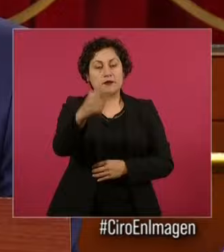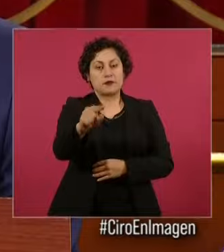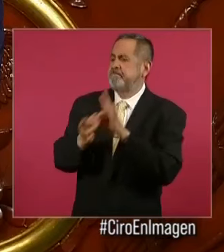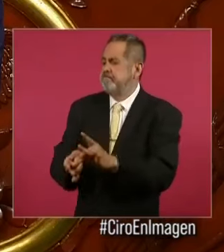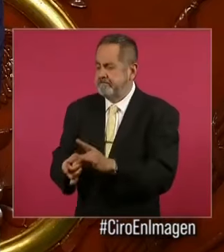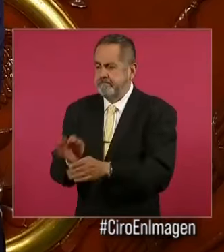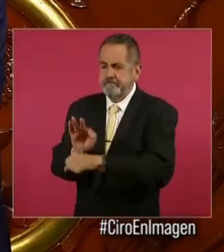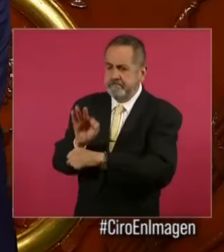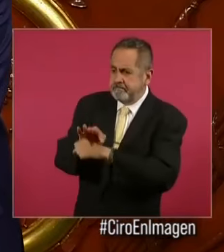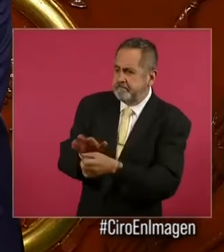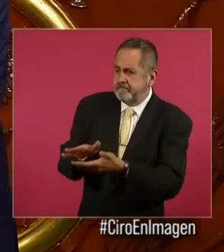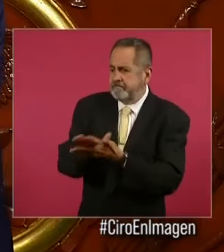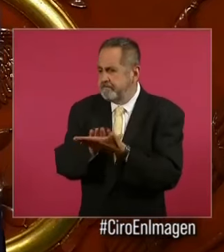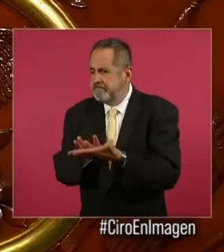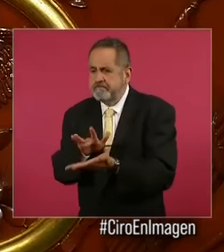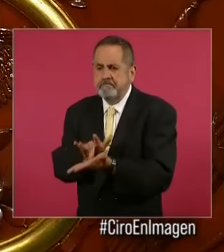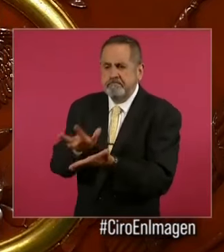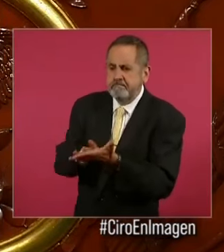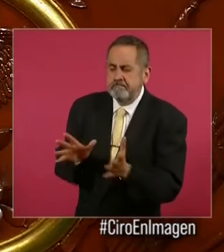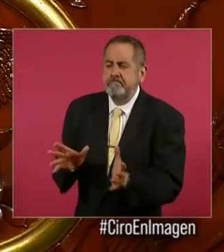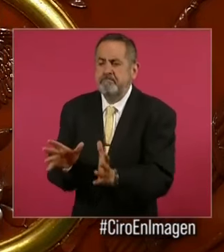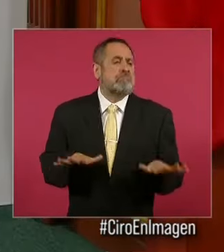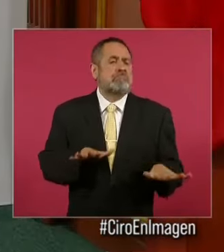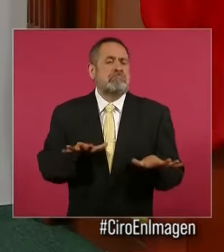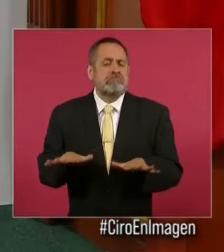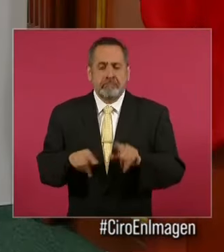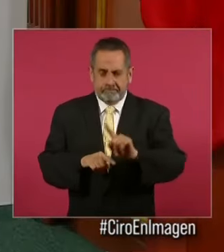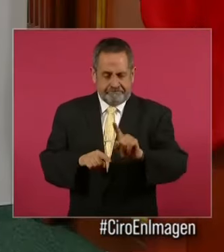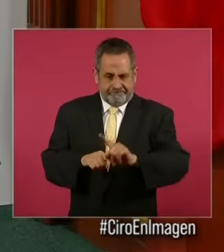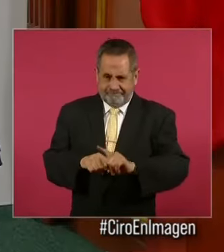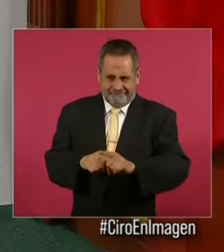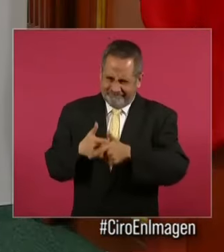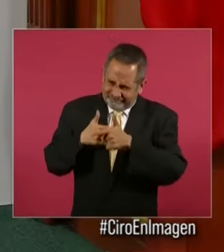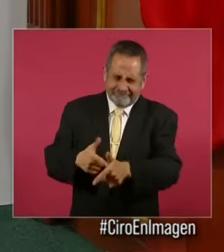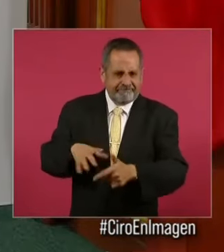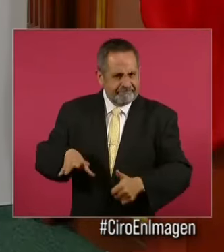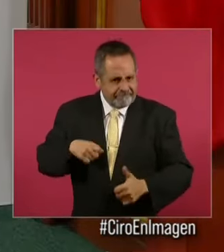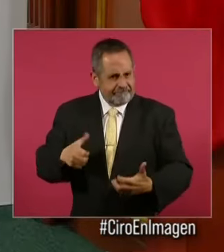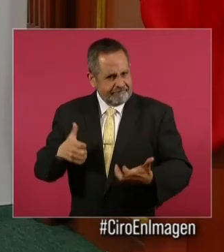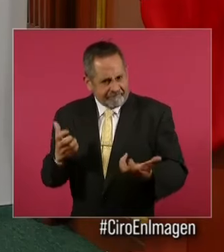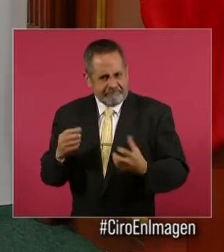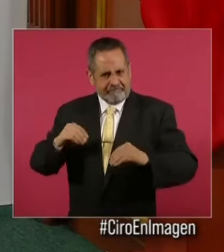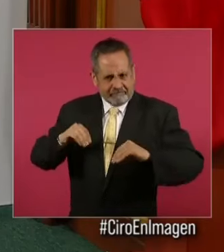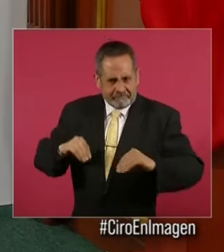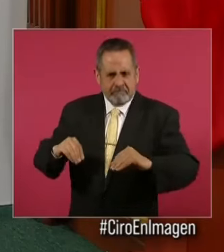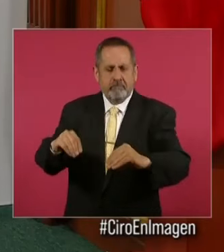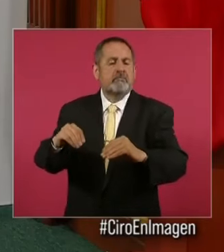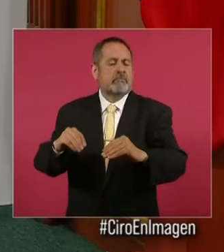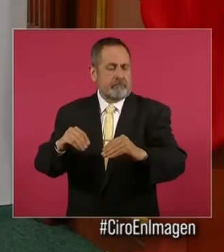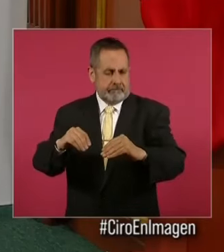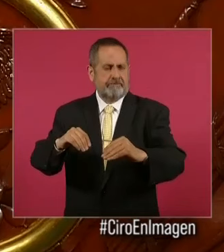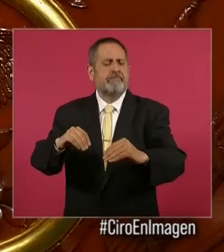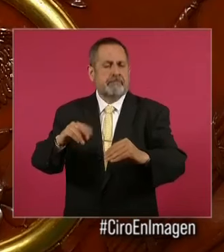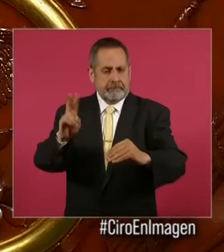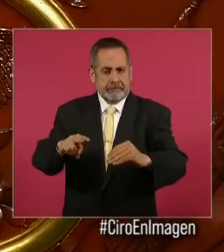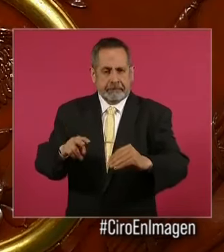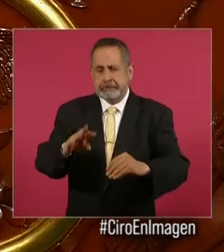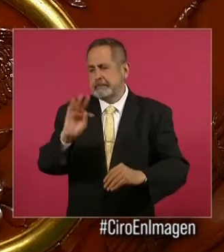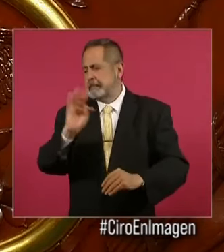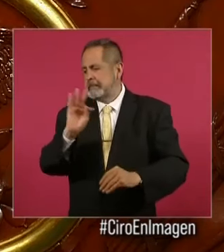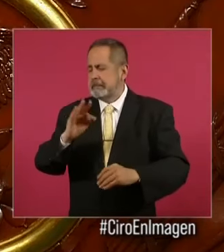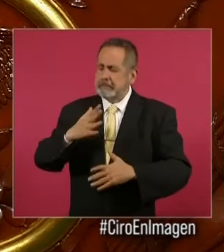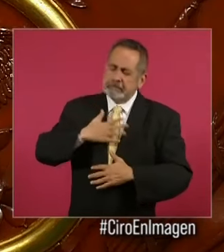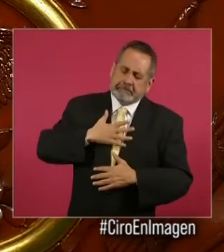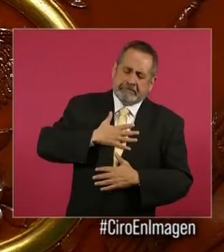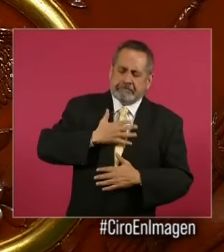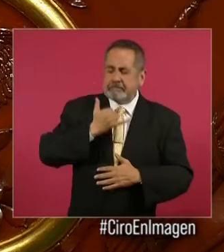realizado. Sería un error confiarnos. No olvidemos que si por nuestros errores,